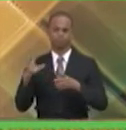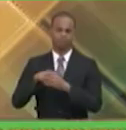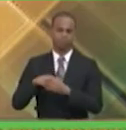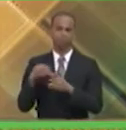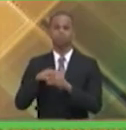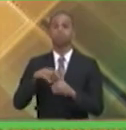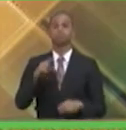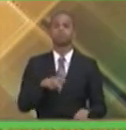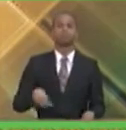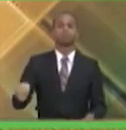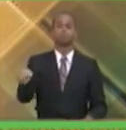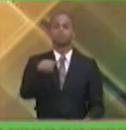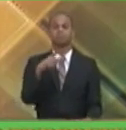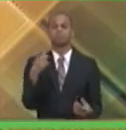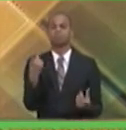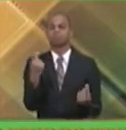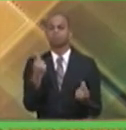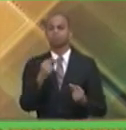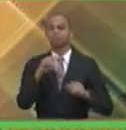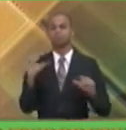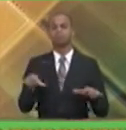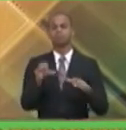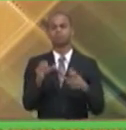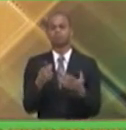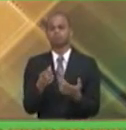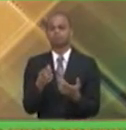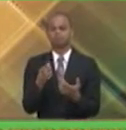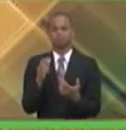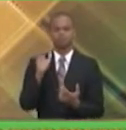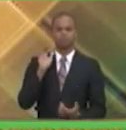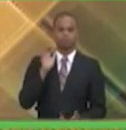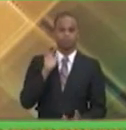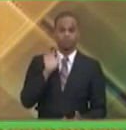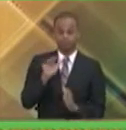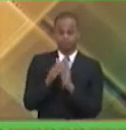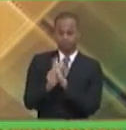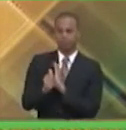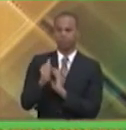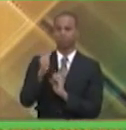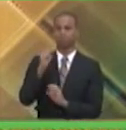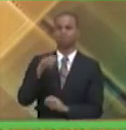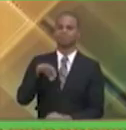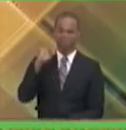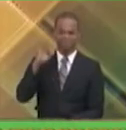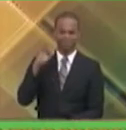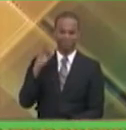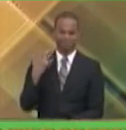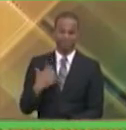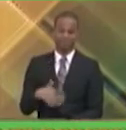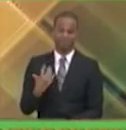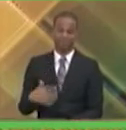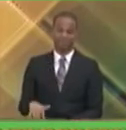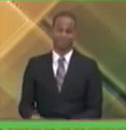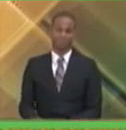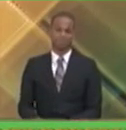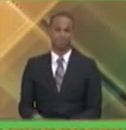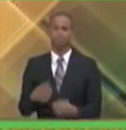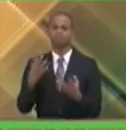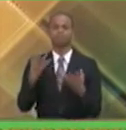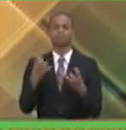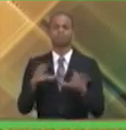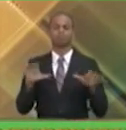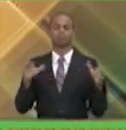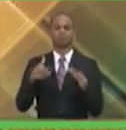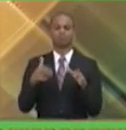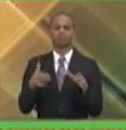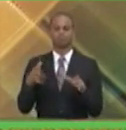mismos han descubierto su talento. Nuestro objetivo específico fue crear una